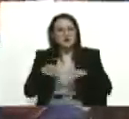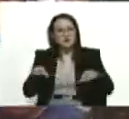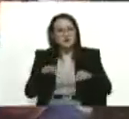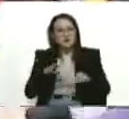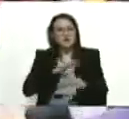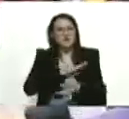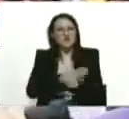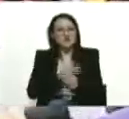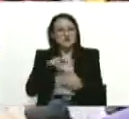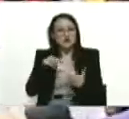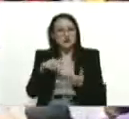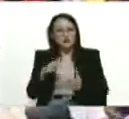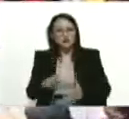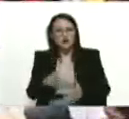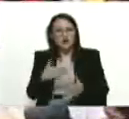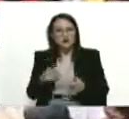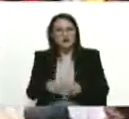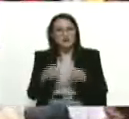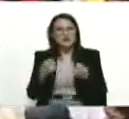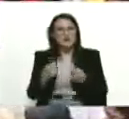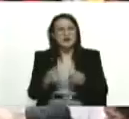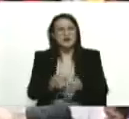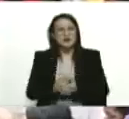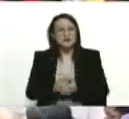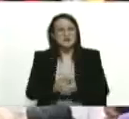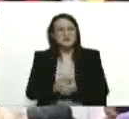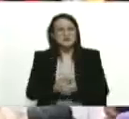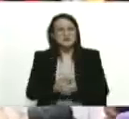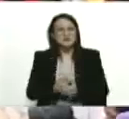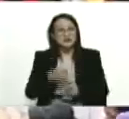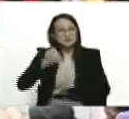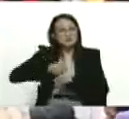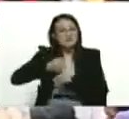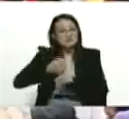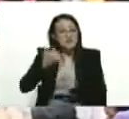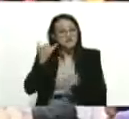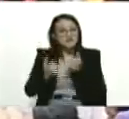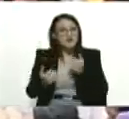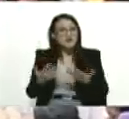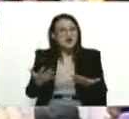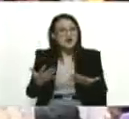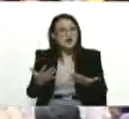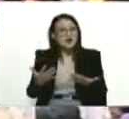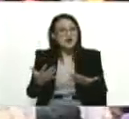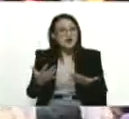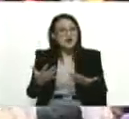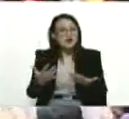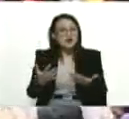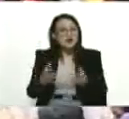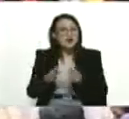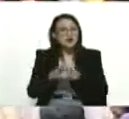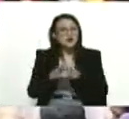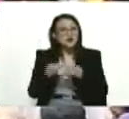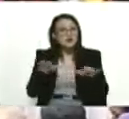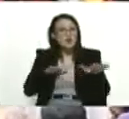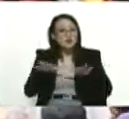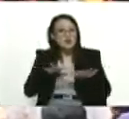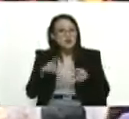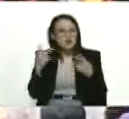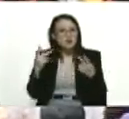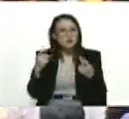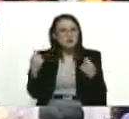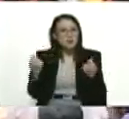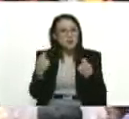fuerzas revolucionarias. Y los combato porque al final la premisa que todo movimiento popular